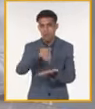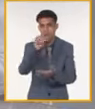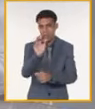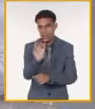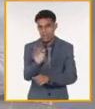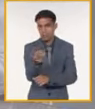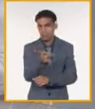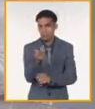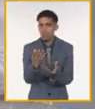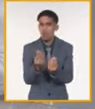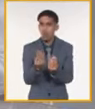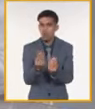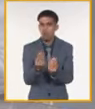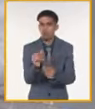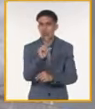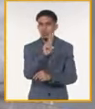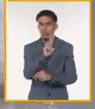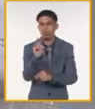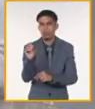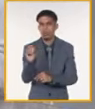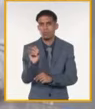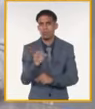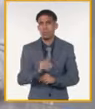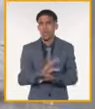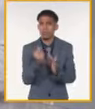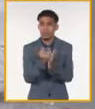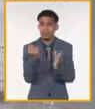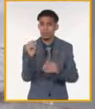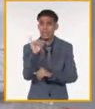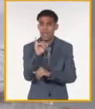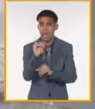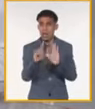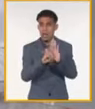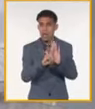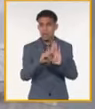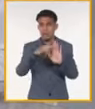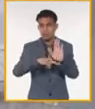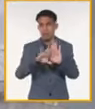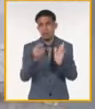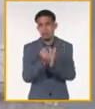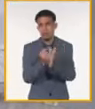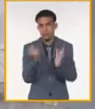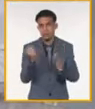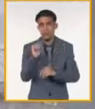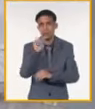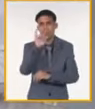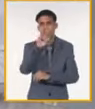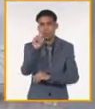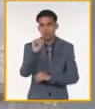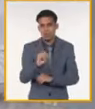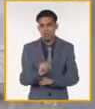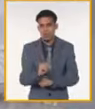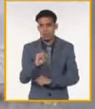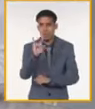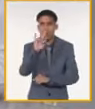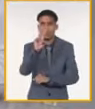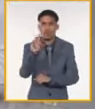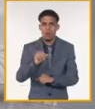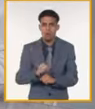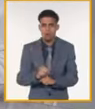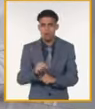como como decíamos se aprobaron los seis decretos ley 88 89 90 91 92 93 y los decretos los do